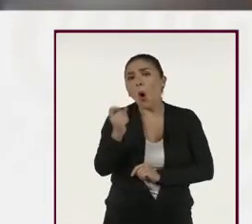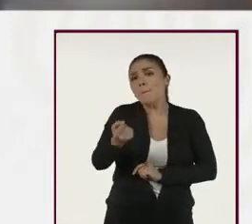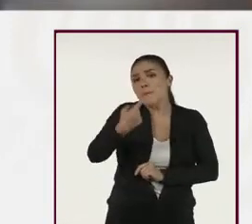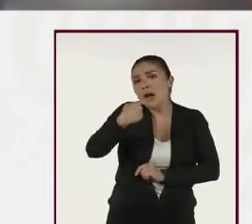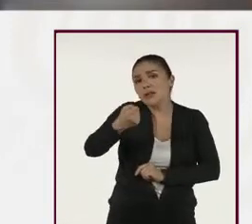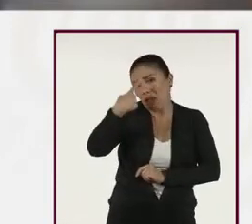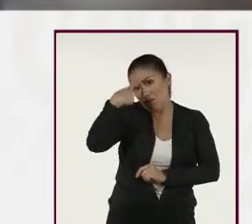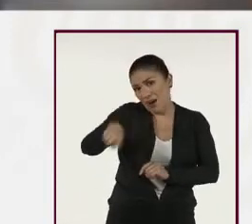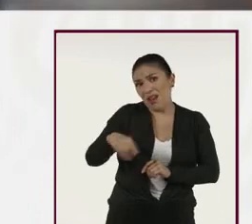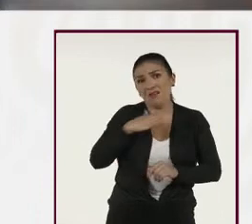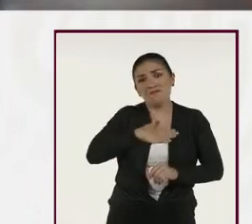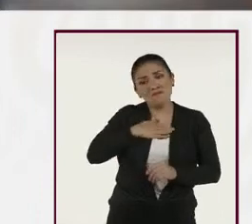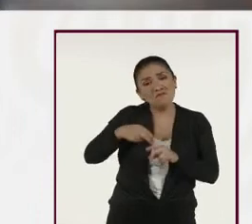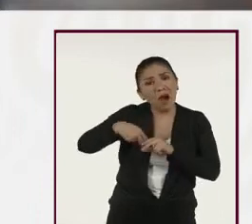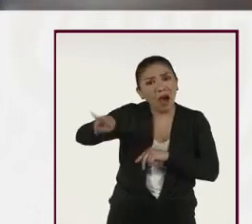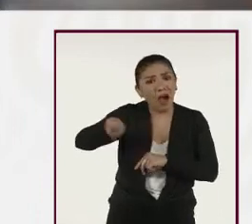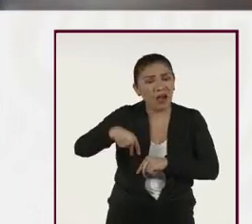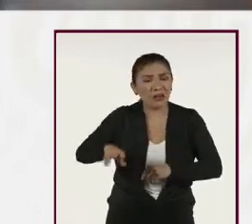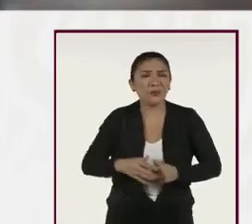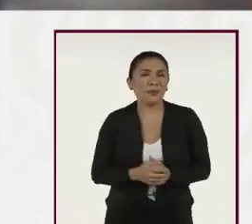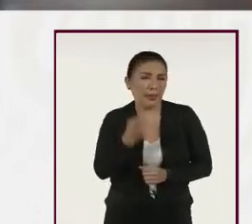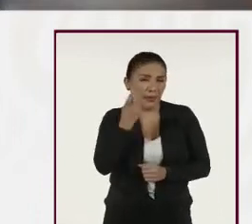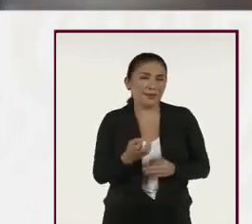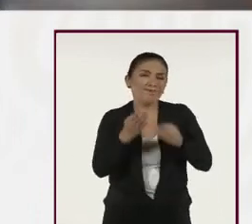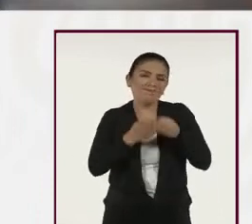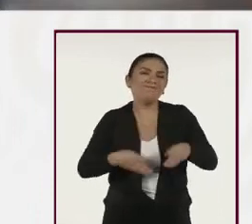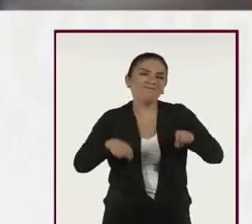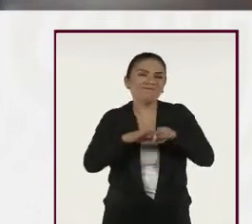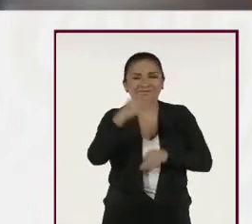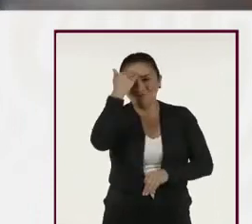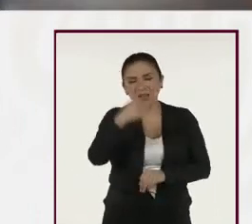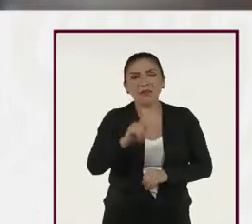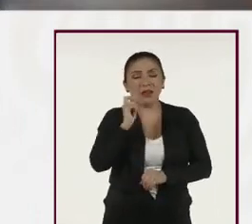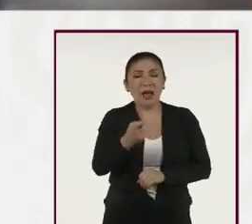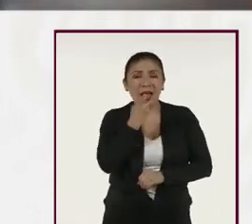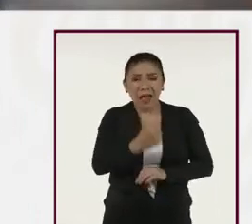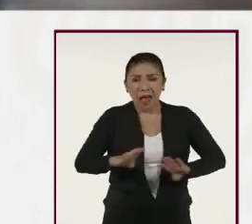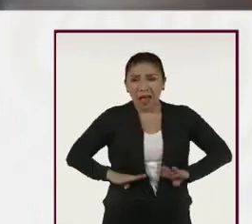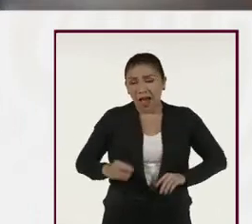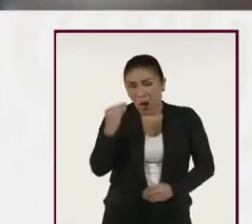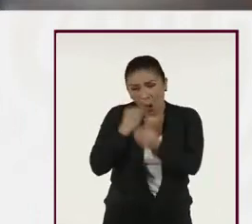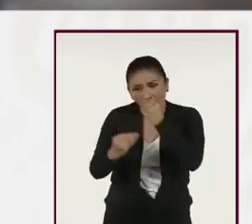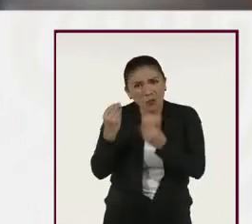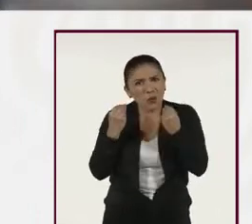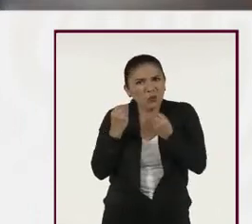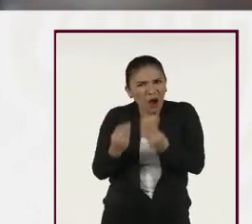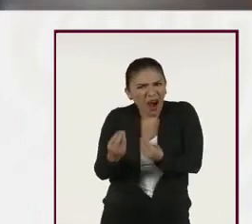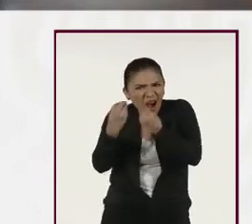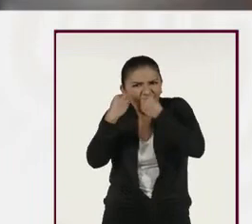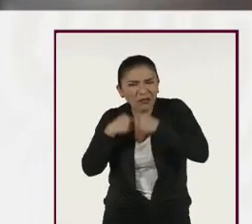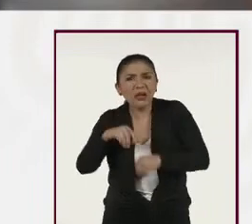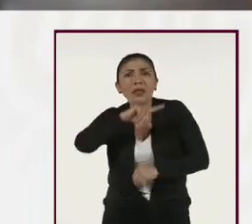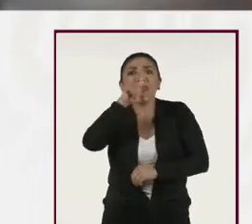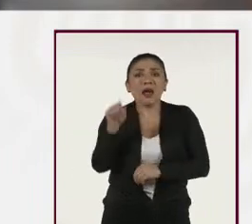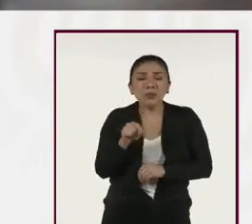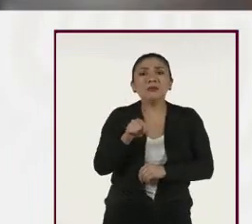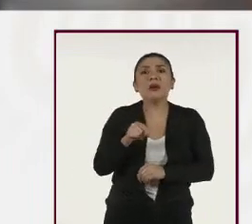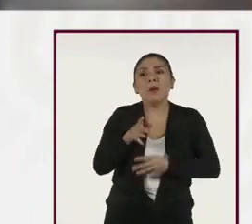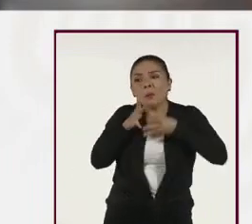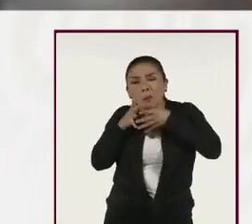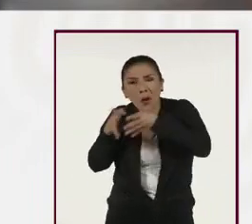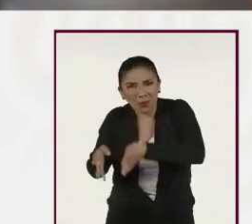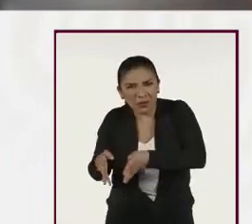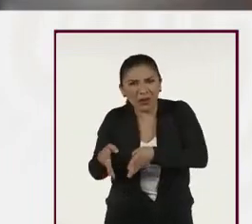o laxantes. Algo muy importante es que estas conductas de atracones y de inducción del vómito o